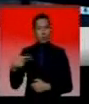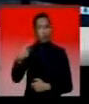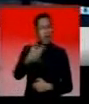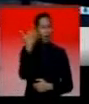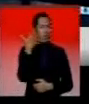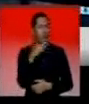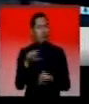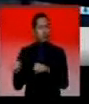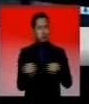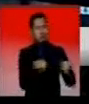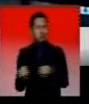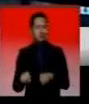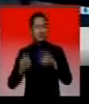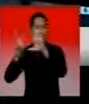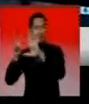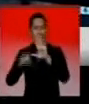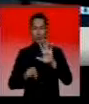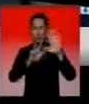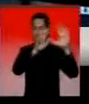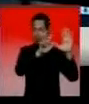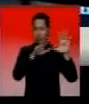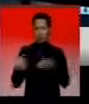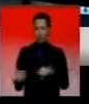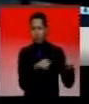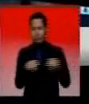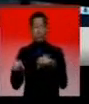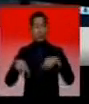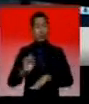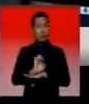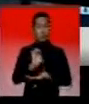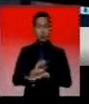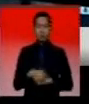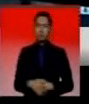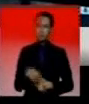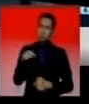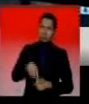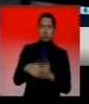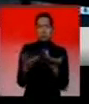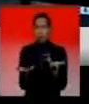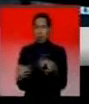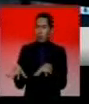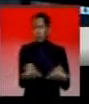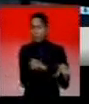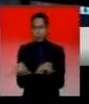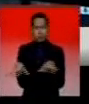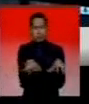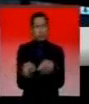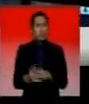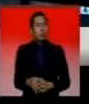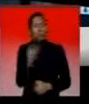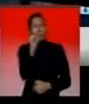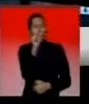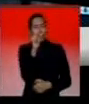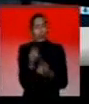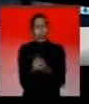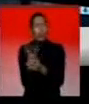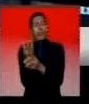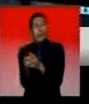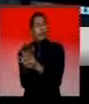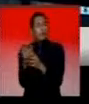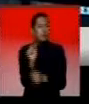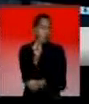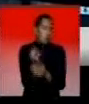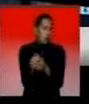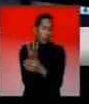de 7.8 grados que enfrentó el país aquí se registraron a propósito de 70 algunas pequeñas fugas de pequeños daños que fueron